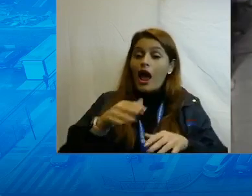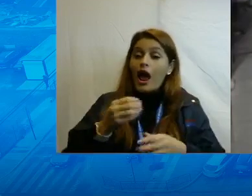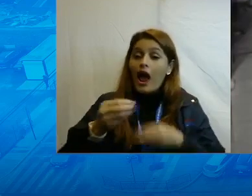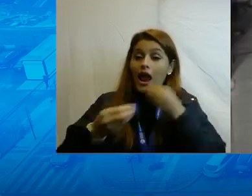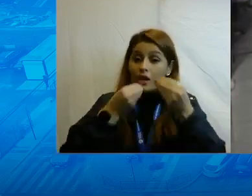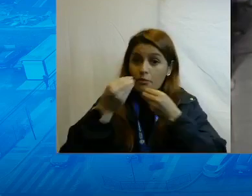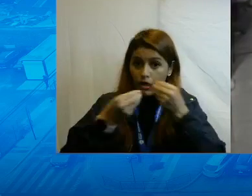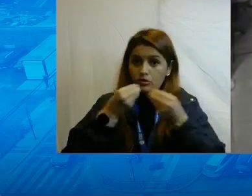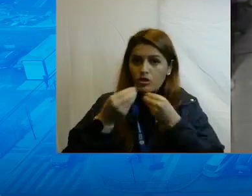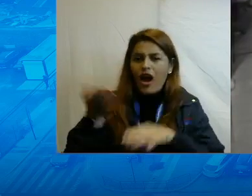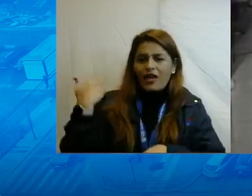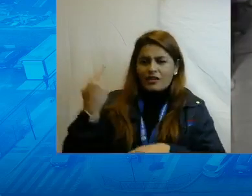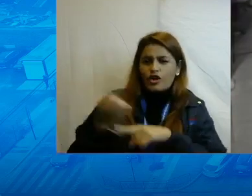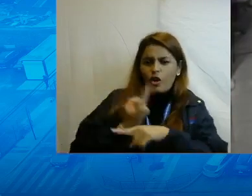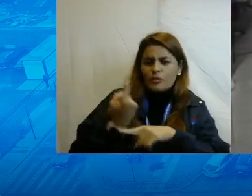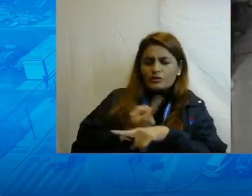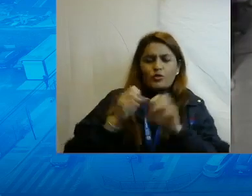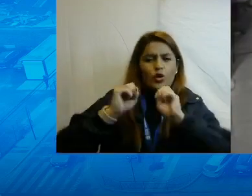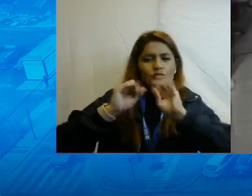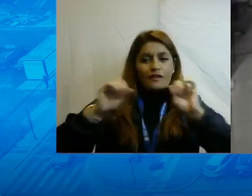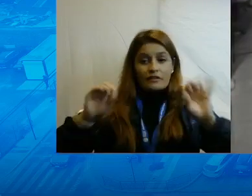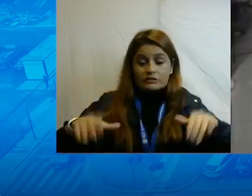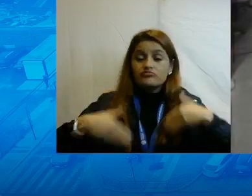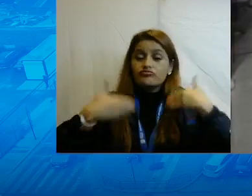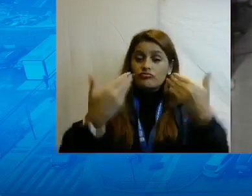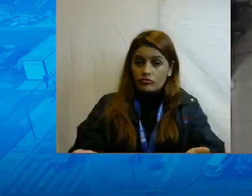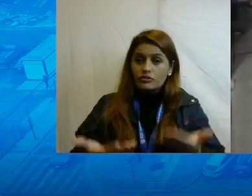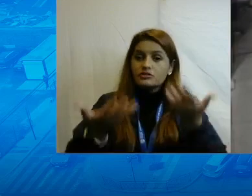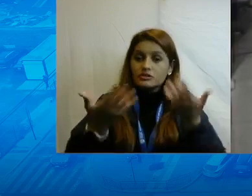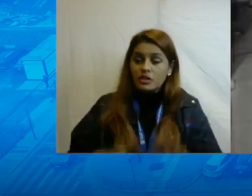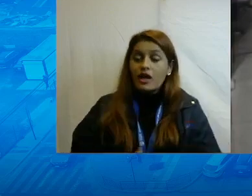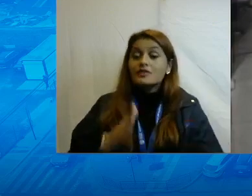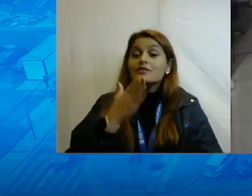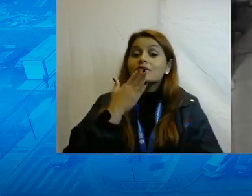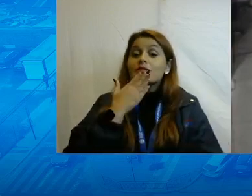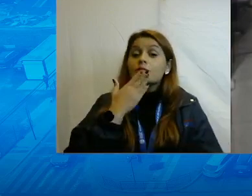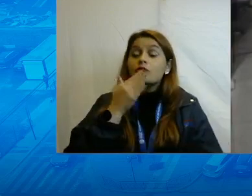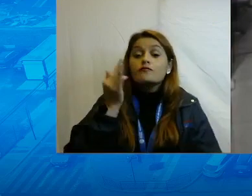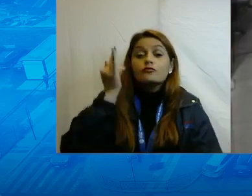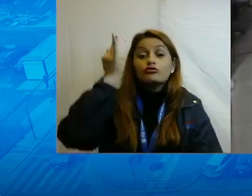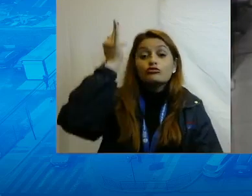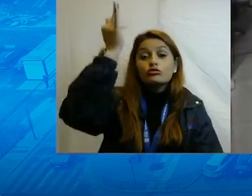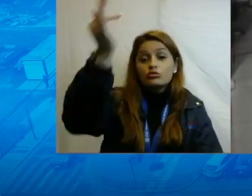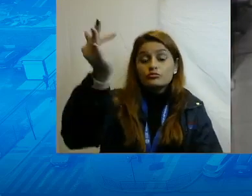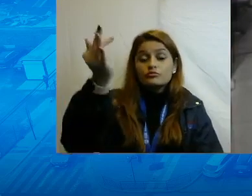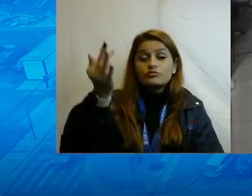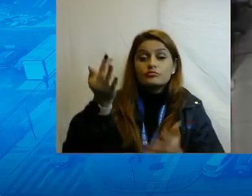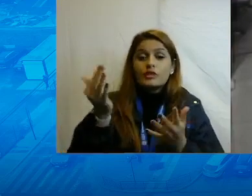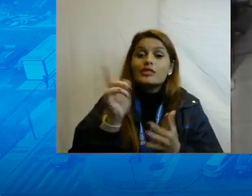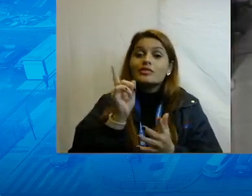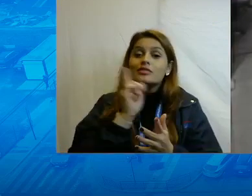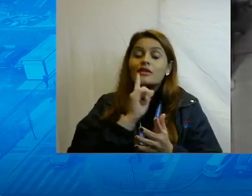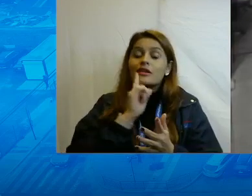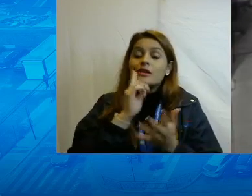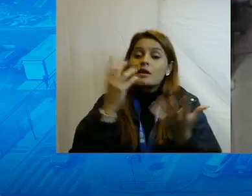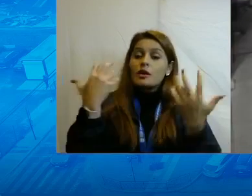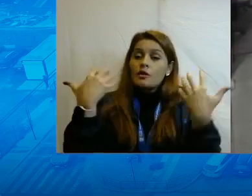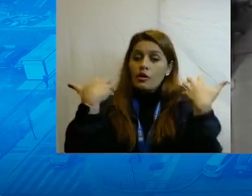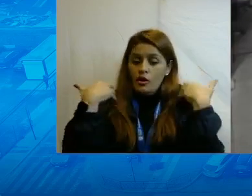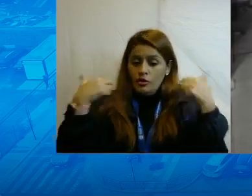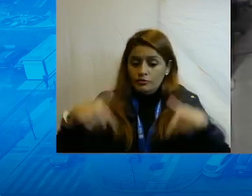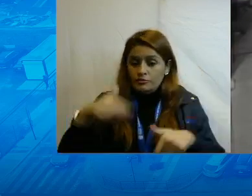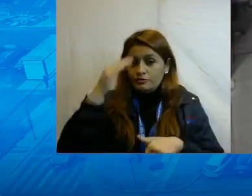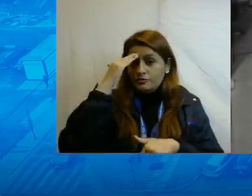conversado muchas veces acá en consejo que se han realizado, y también de las proyecciones que tenemos la responsabilidad hoy día